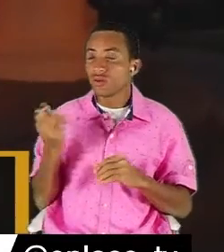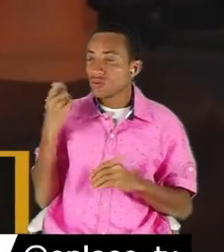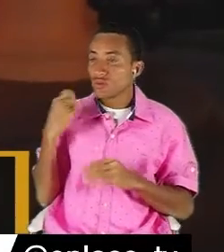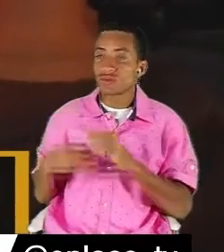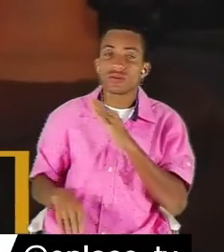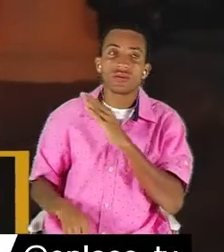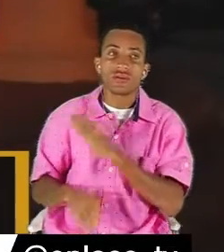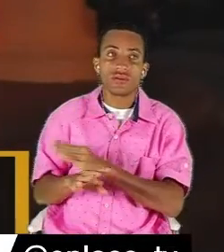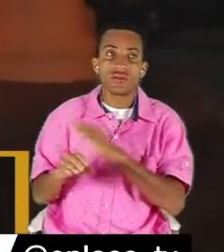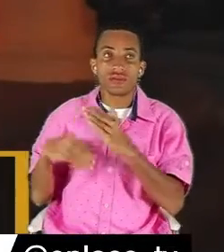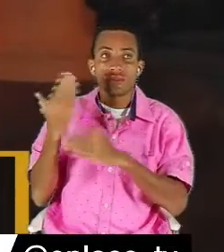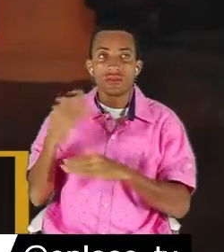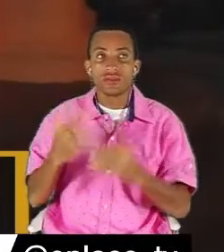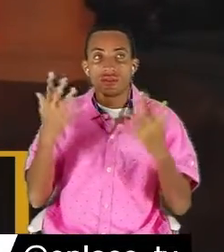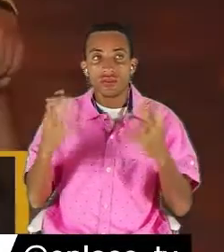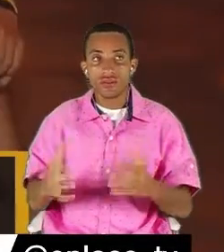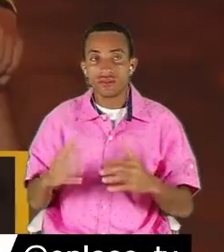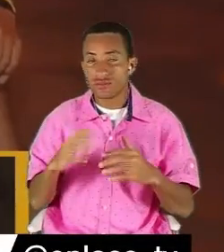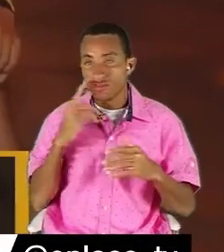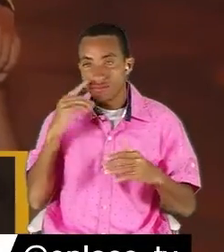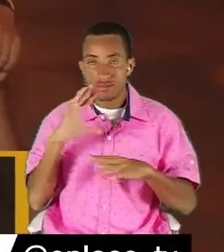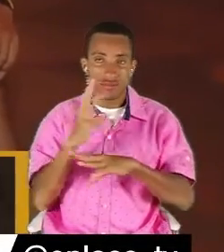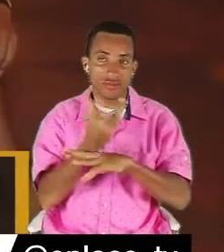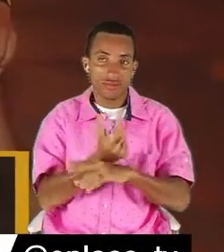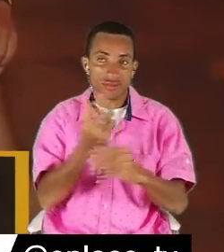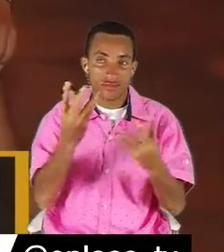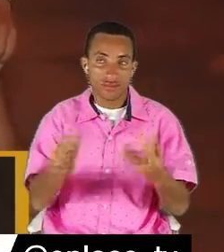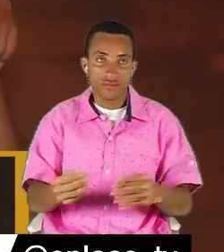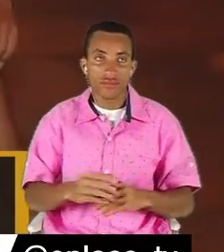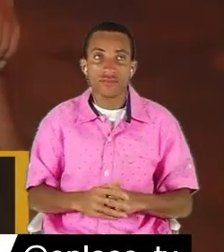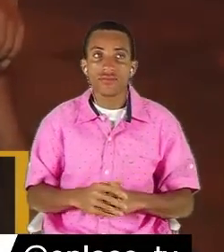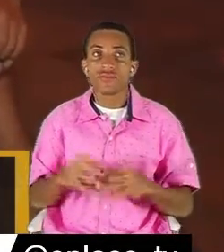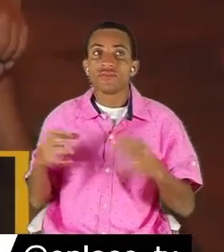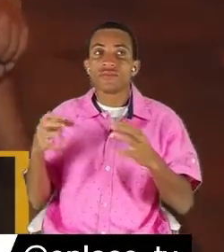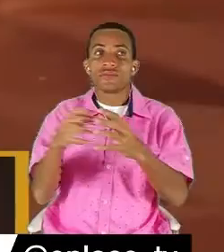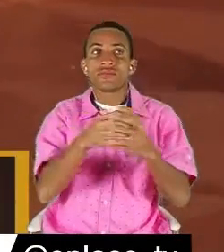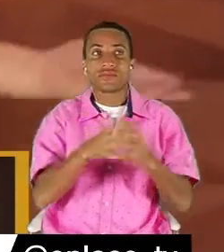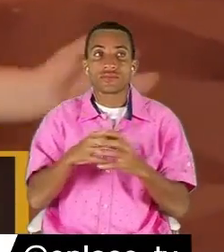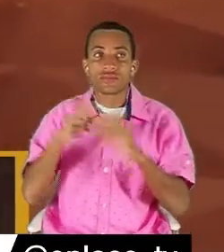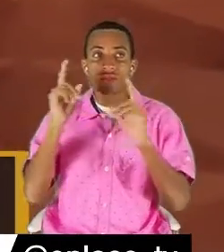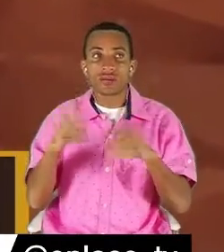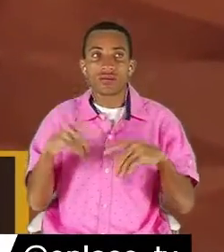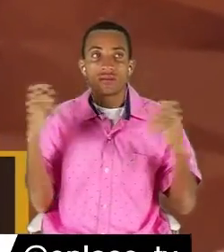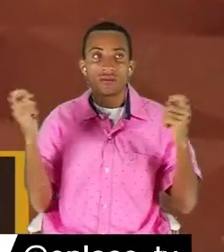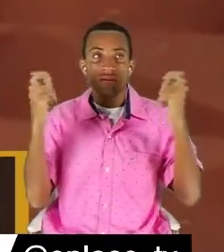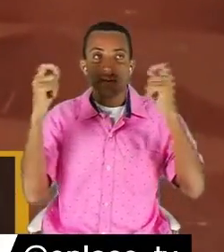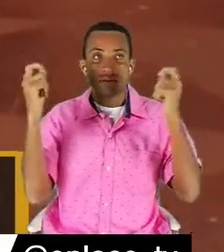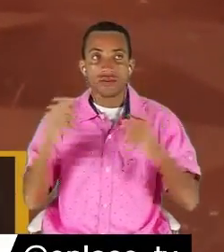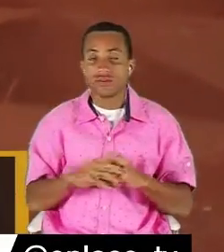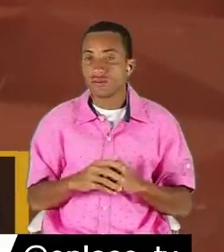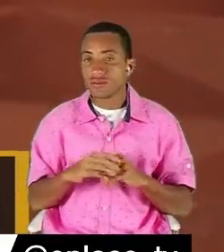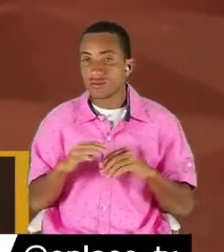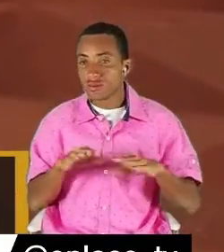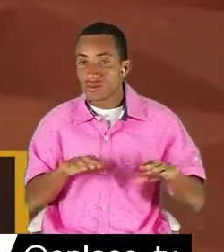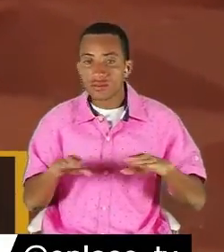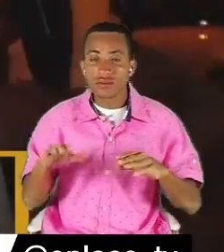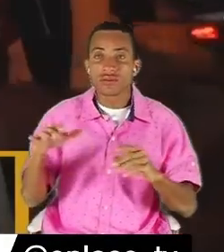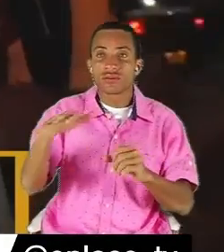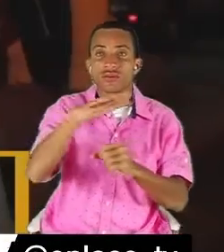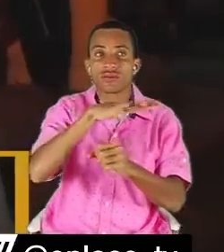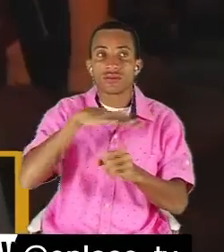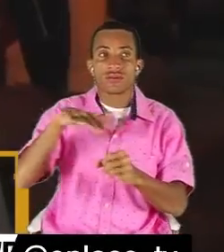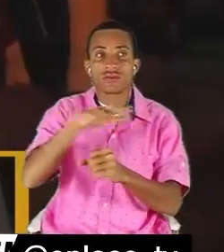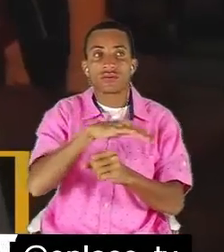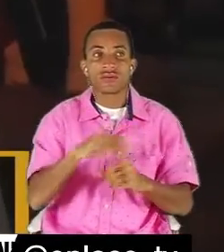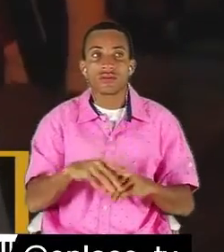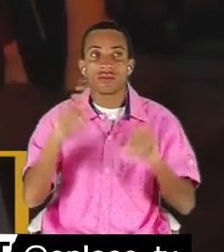con todas las ganas de hacer arte en Barranca Bermeja. Este grupo de artistas trabaja en el diseño de una campaña en pro de la recuperación del medio ambiente. Vamos a